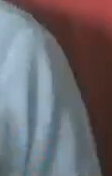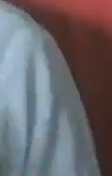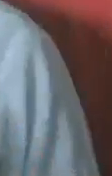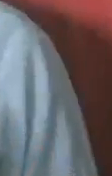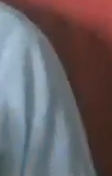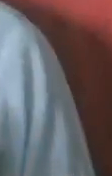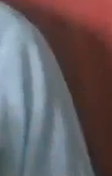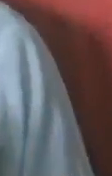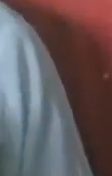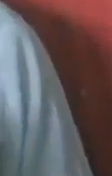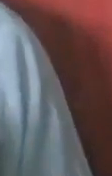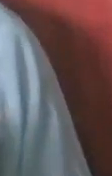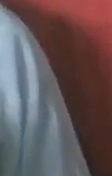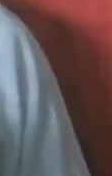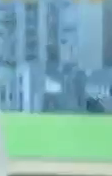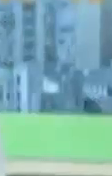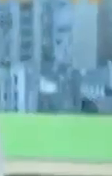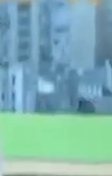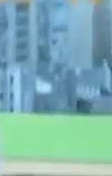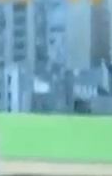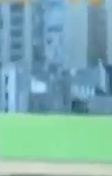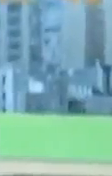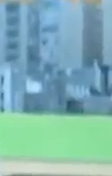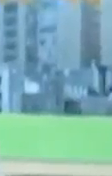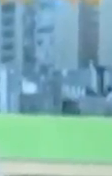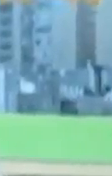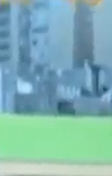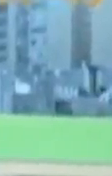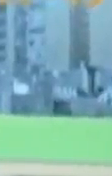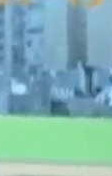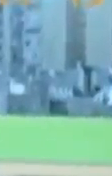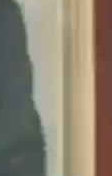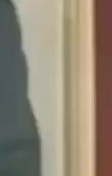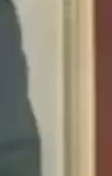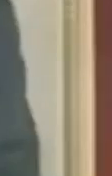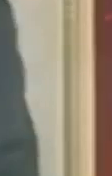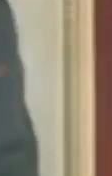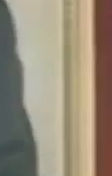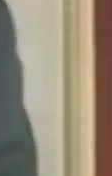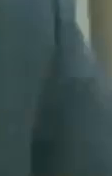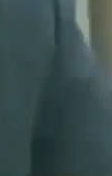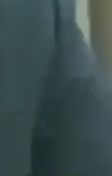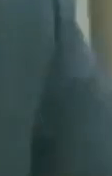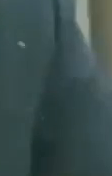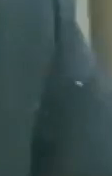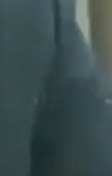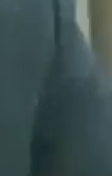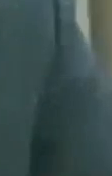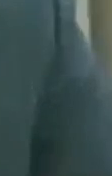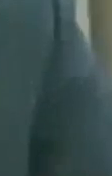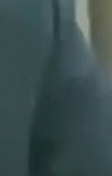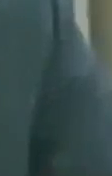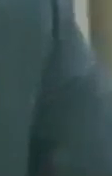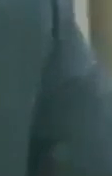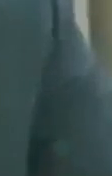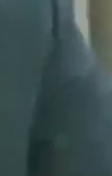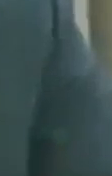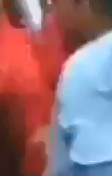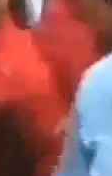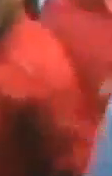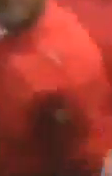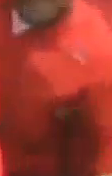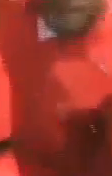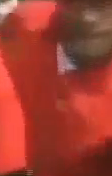La trayectoria de Aristóbulo, de verdad, que fue una trayectoria extraordinaria, impecable, como